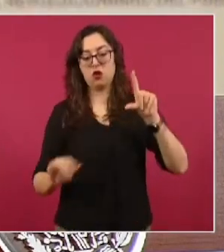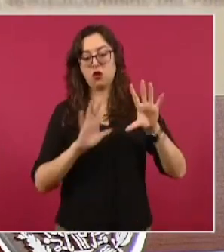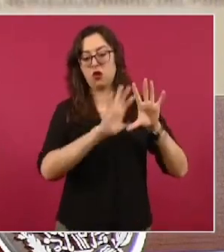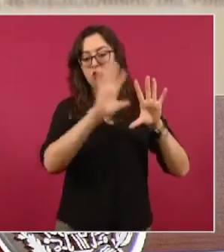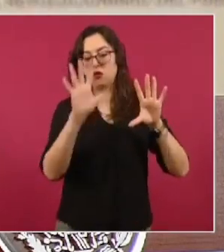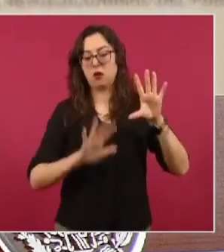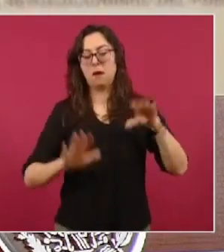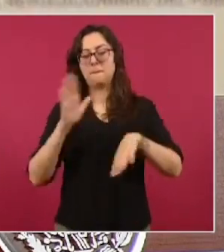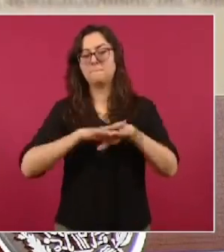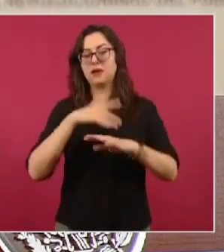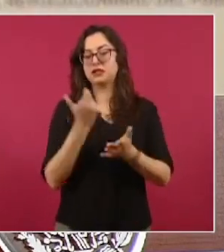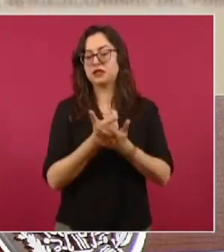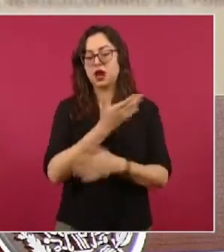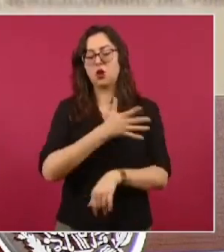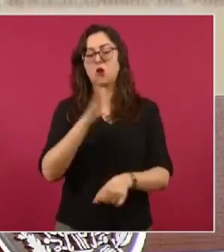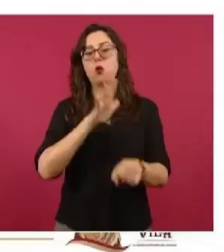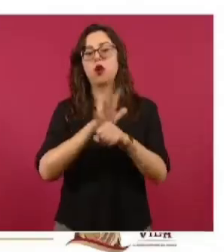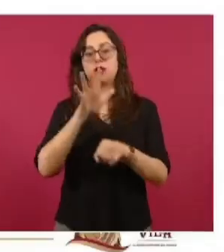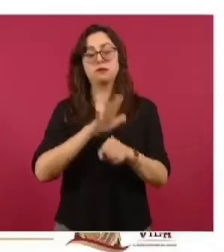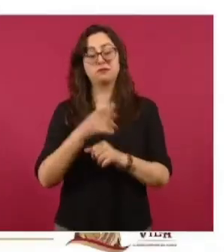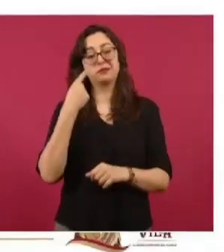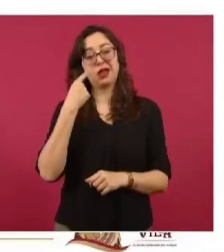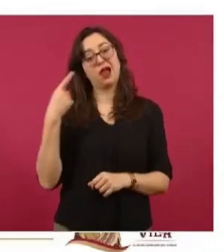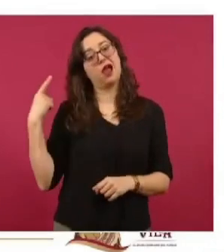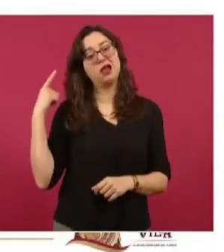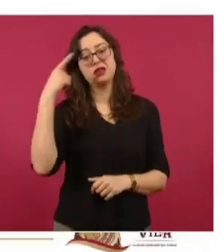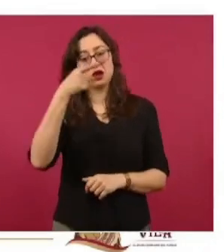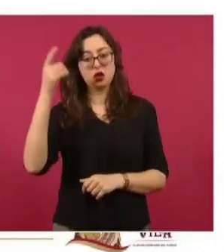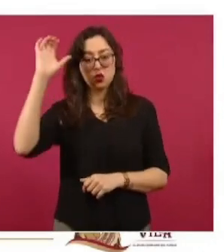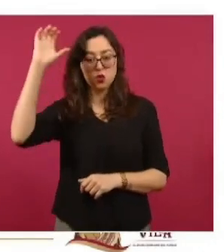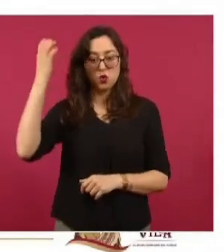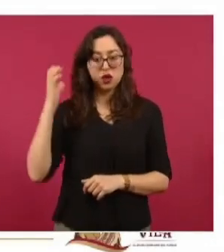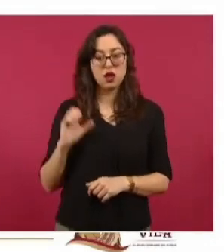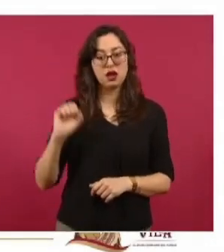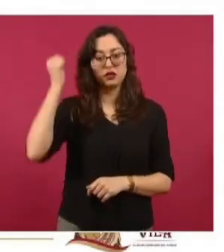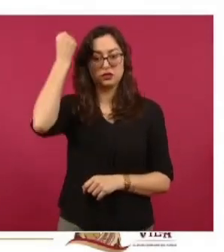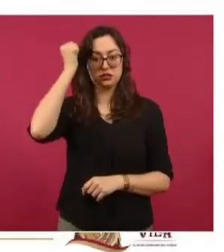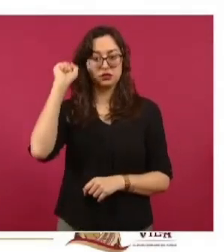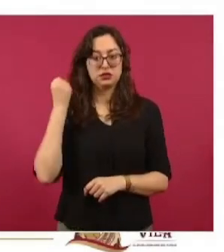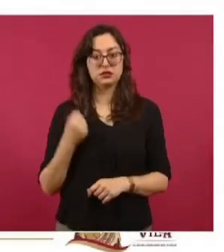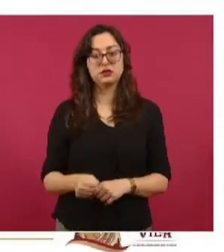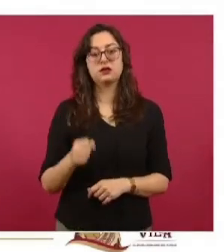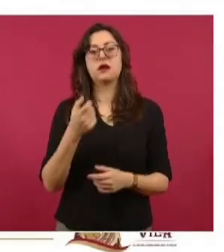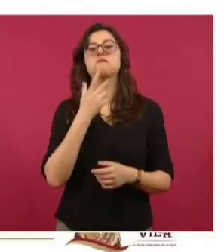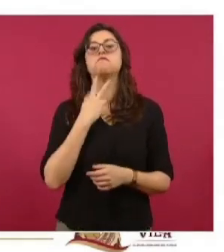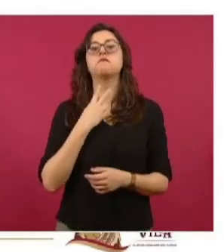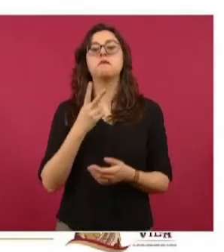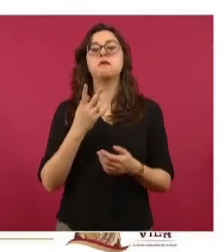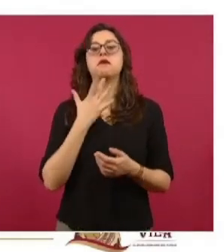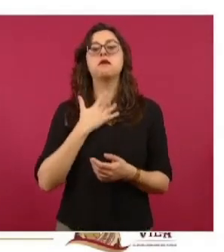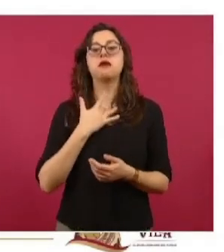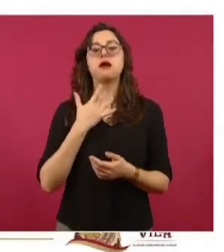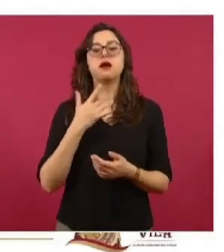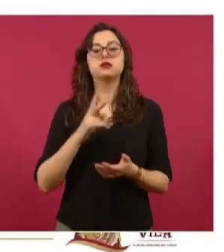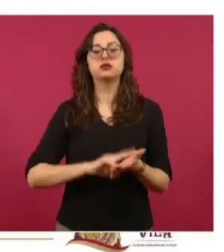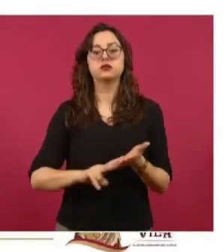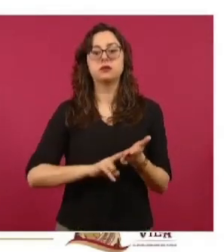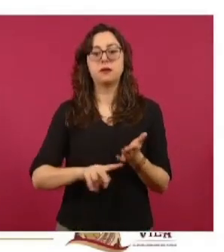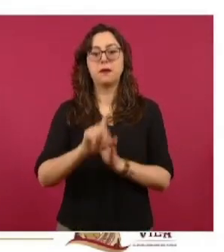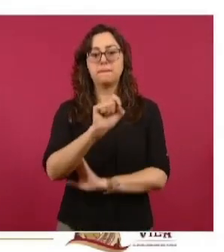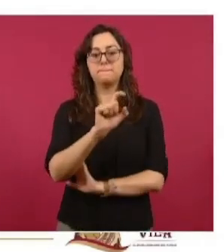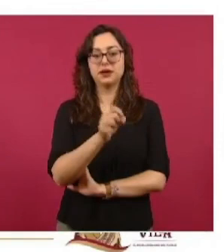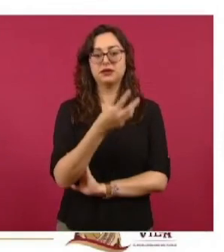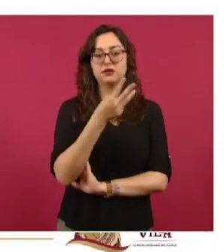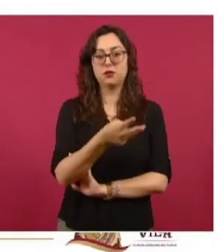más alto, fue Arco. En Culiacán, Sinaloa, un precio al público de 23 pesos con 99 centavos, un